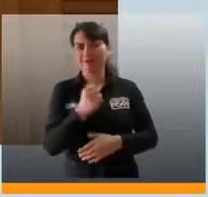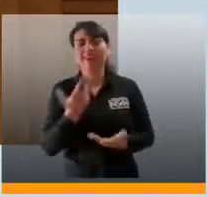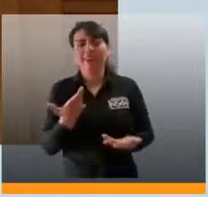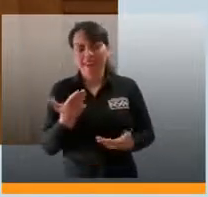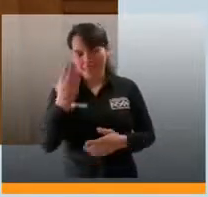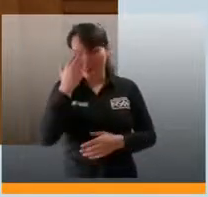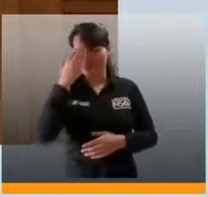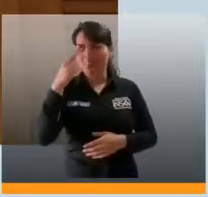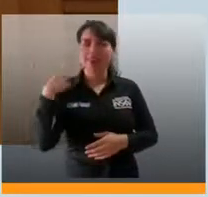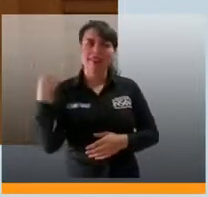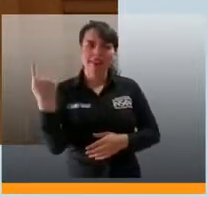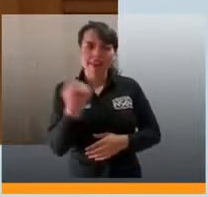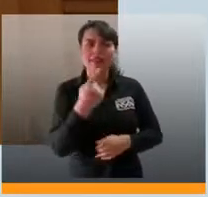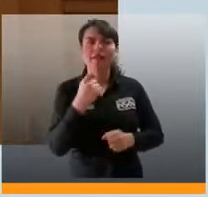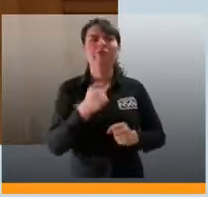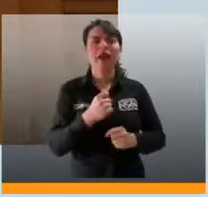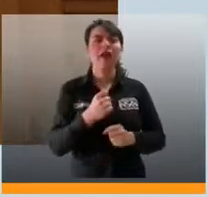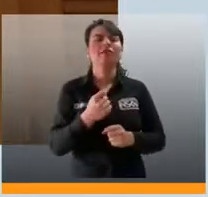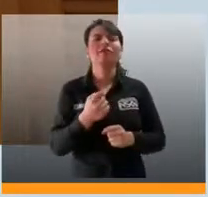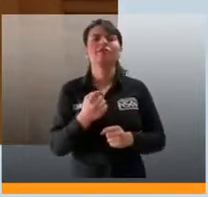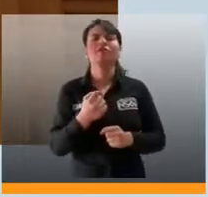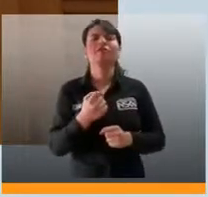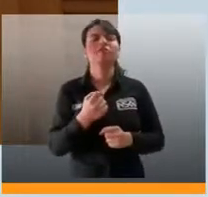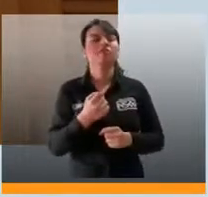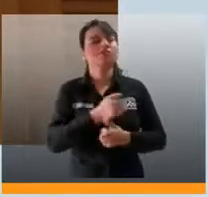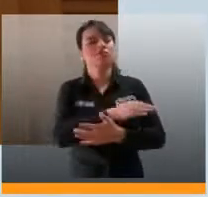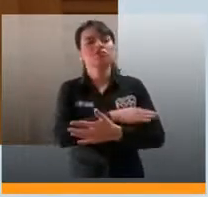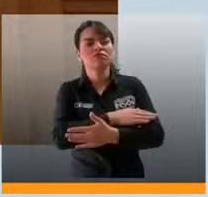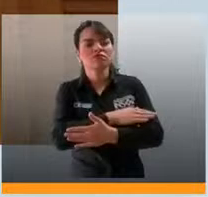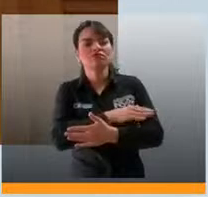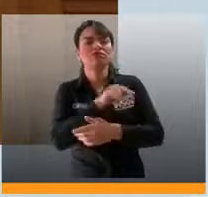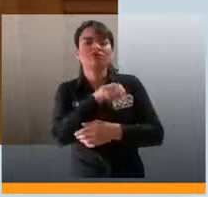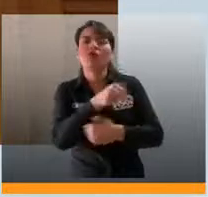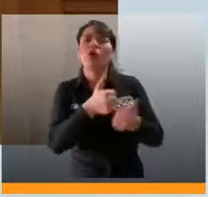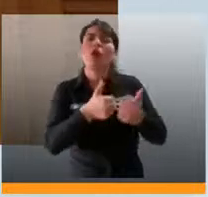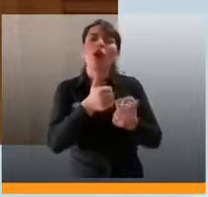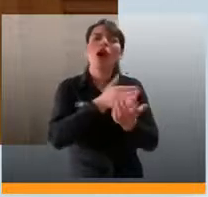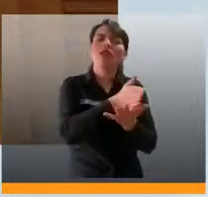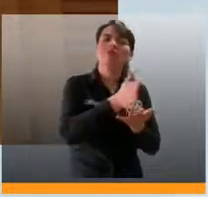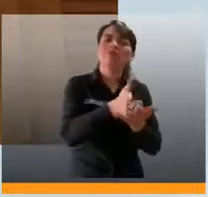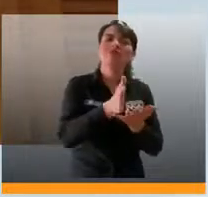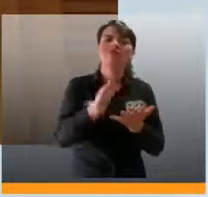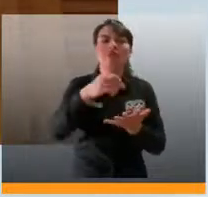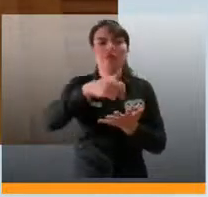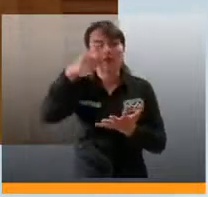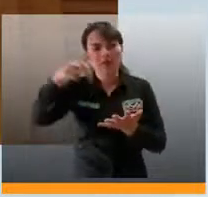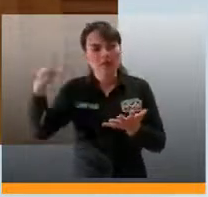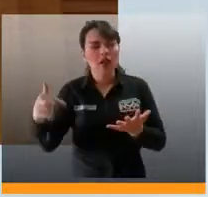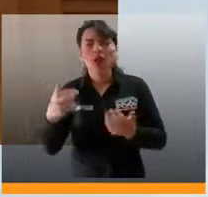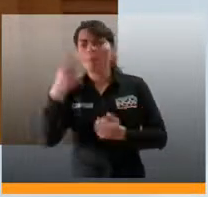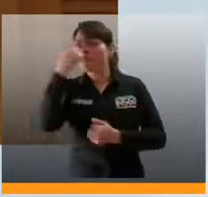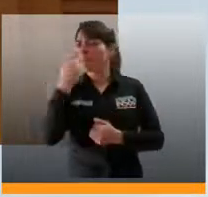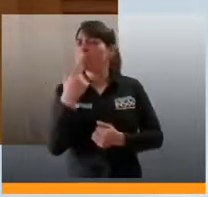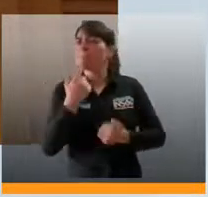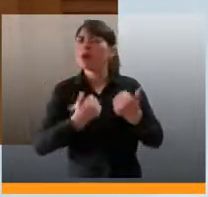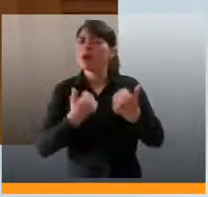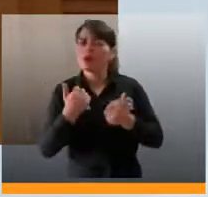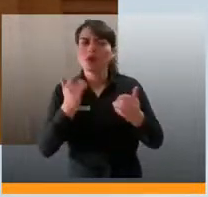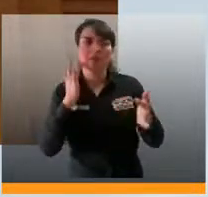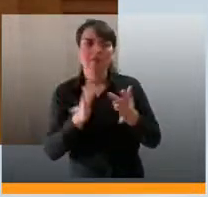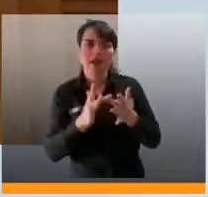tendencias disciplinares que configuren cada una de las profesiones, el perfil de formación que espera cada una de